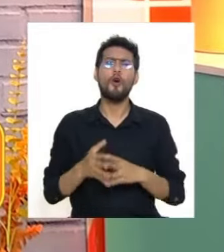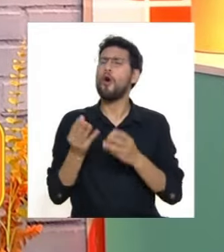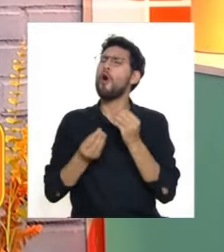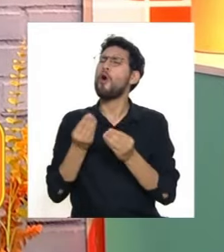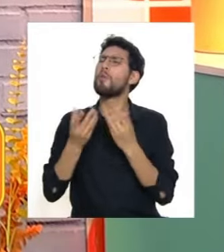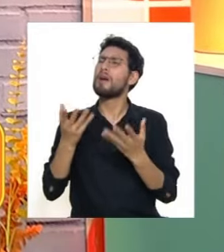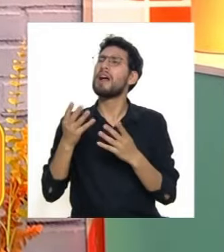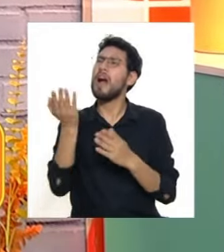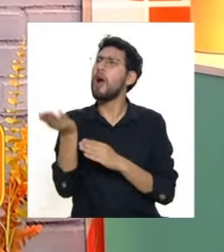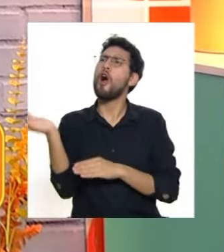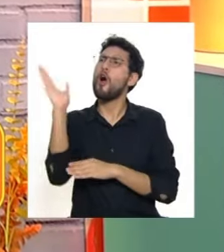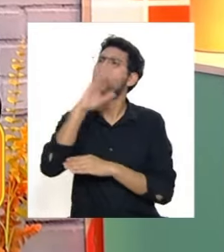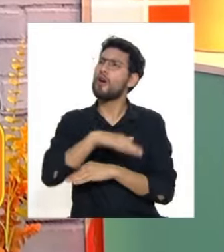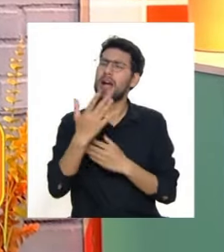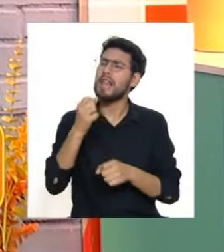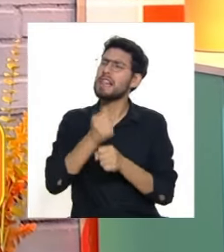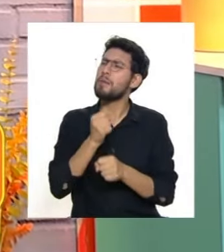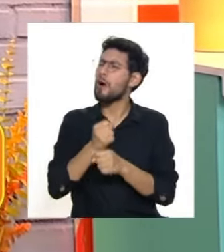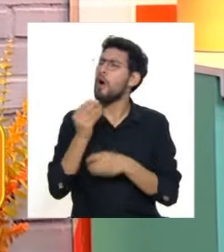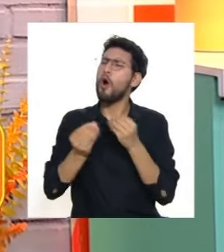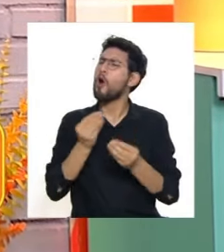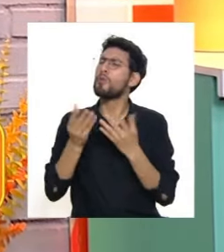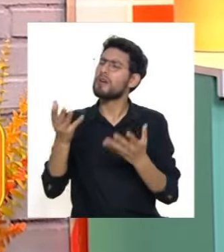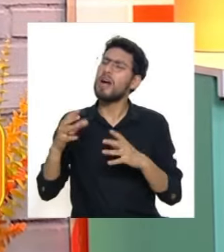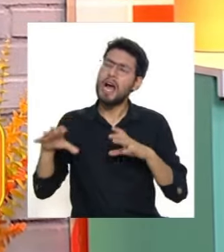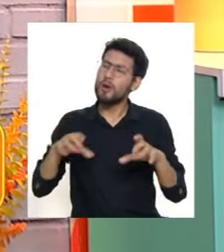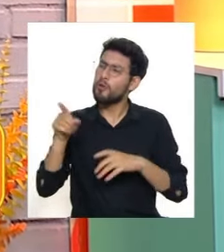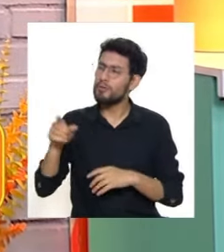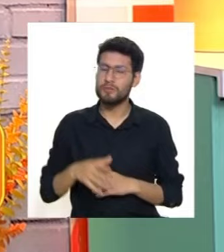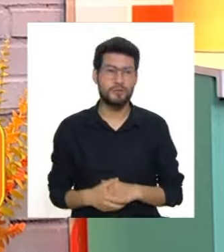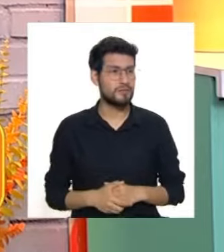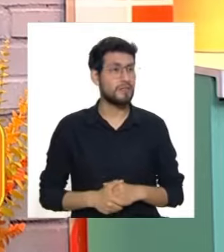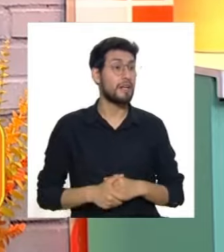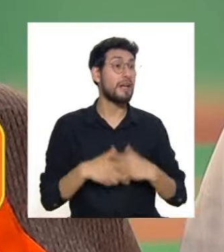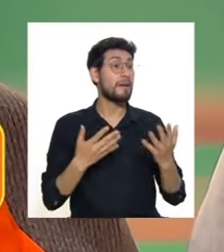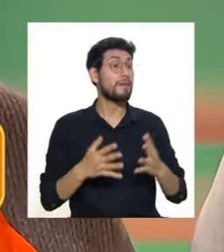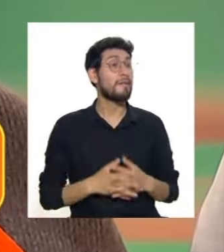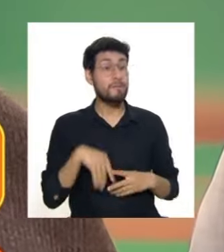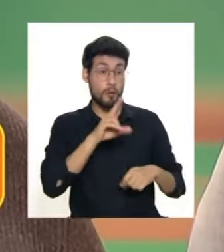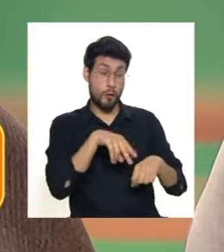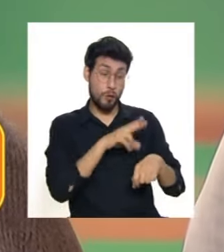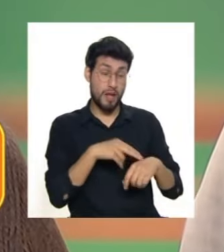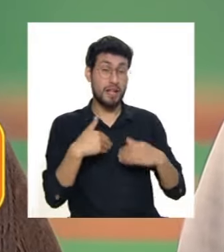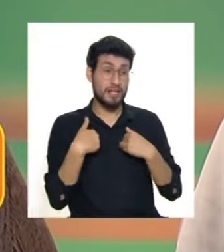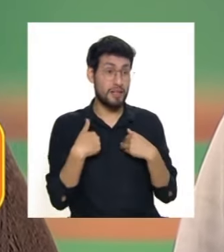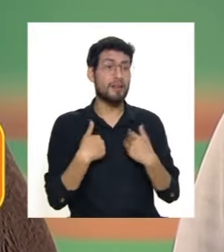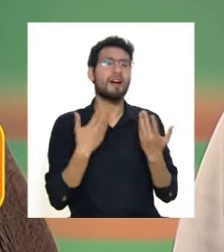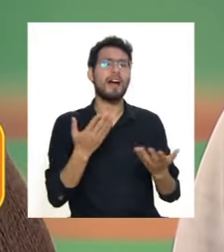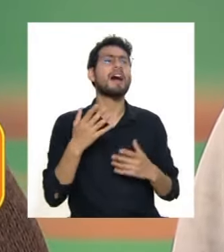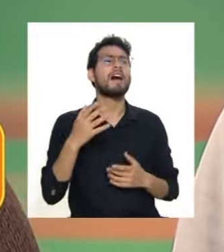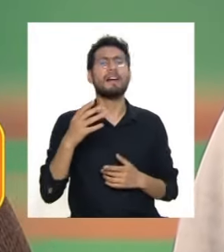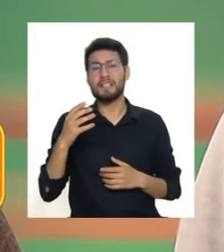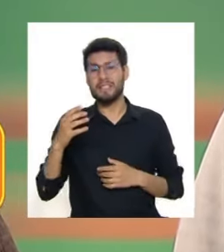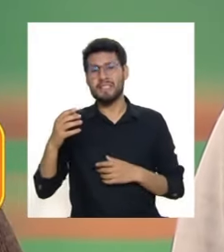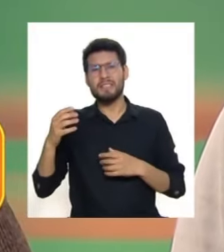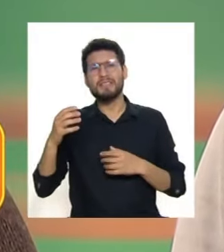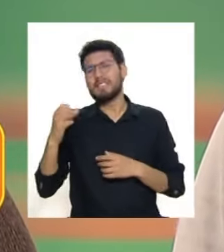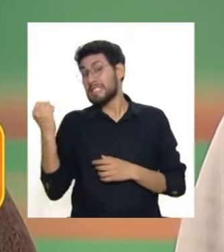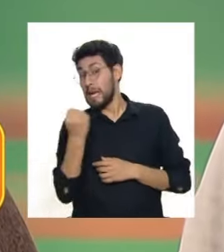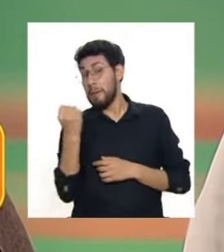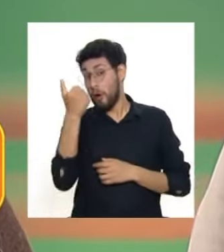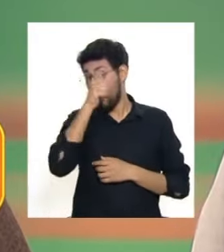es un día de trabajo, cómo lo realizan ustedes. Claro, generalmente tenemos pedido los fines de semana. Ajá.